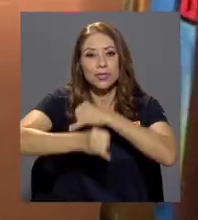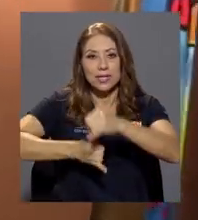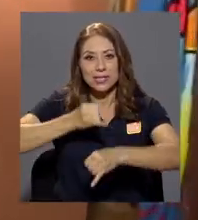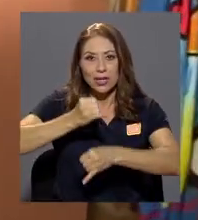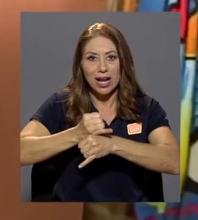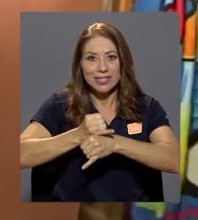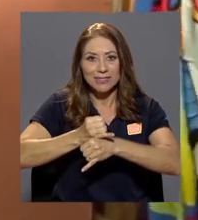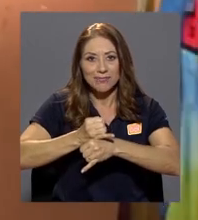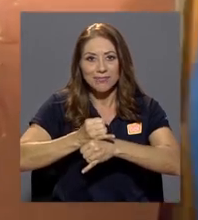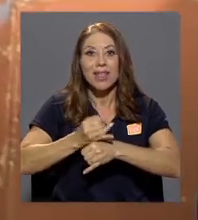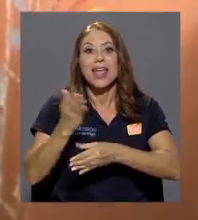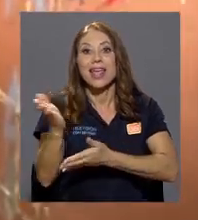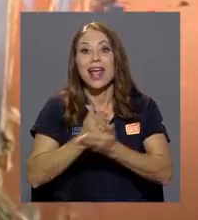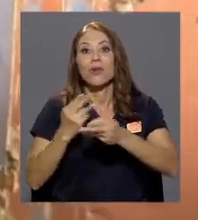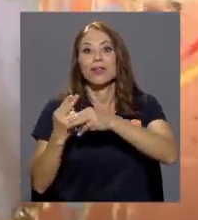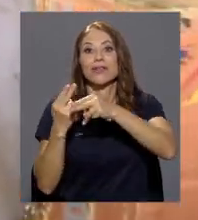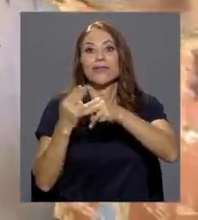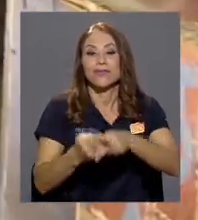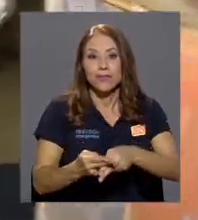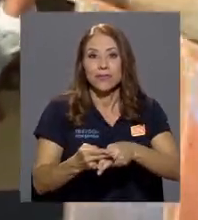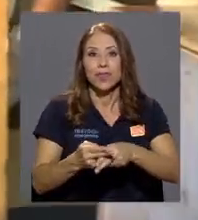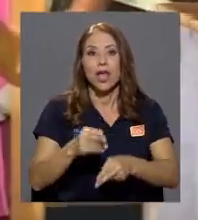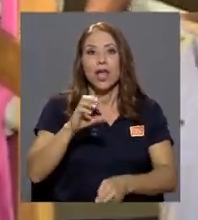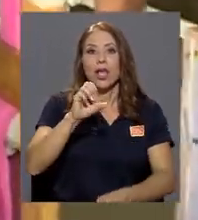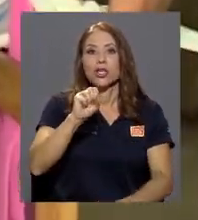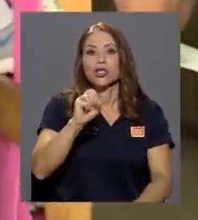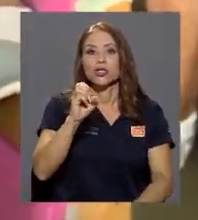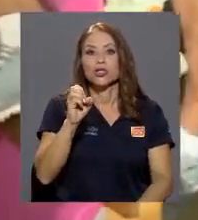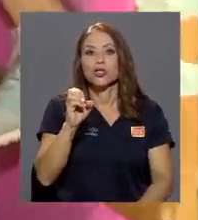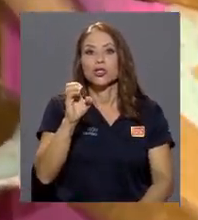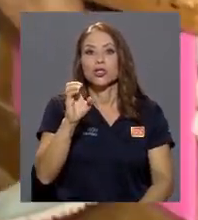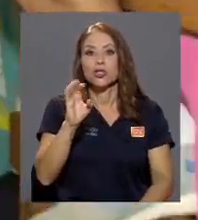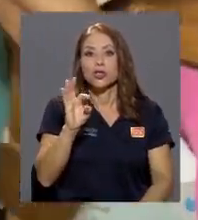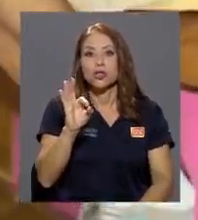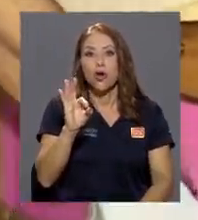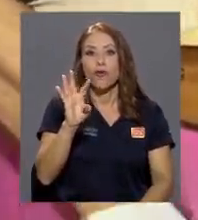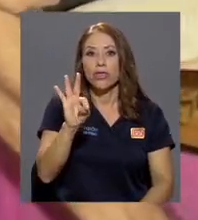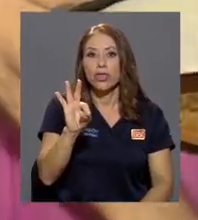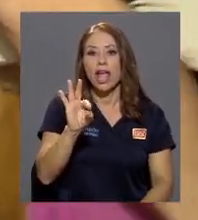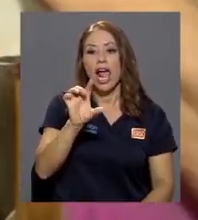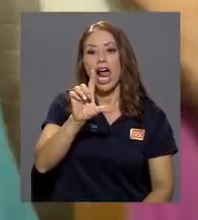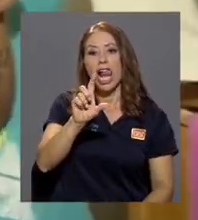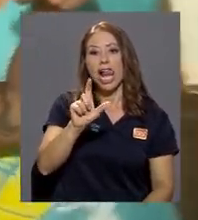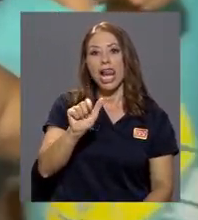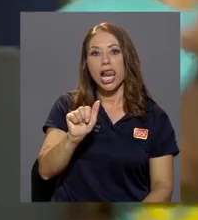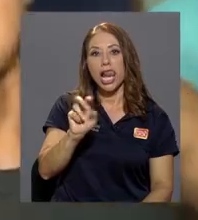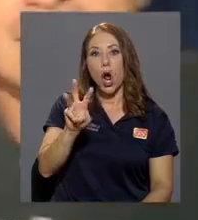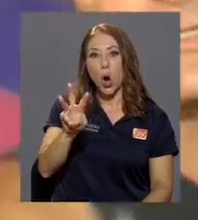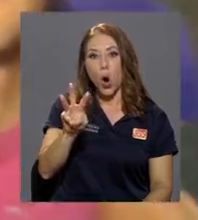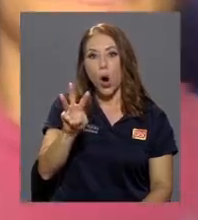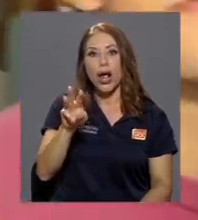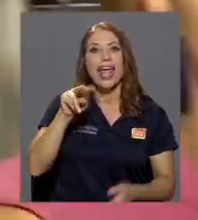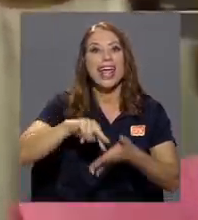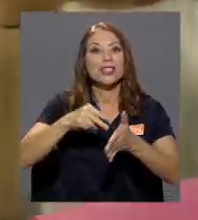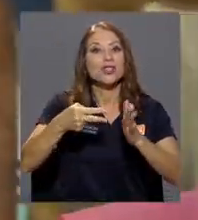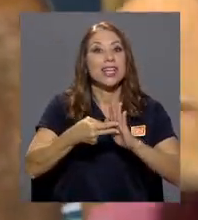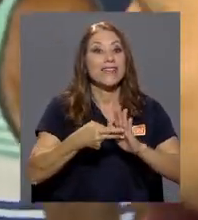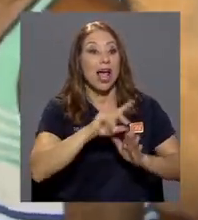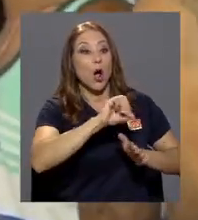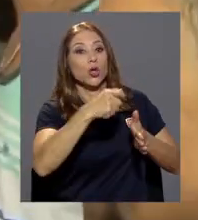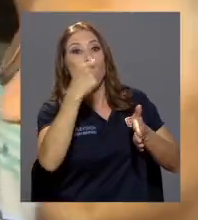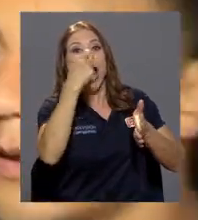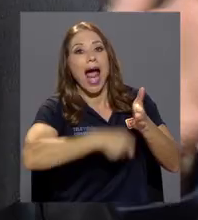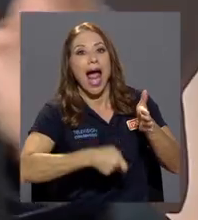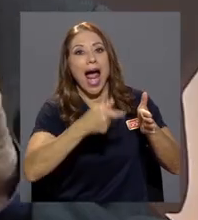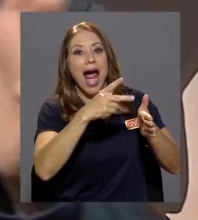en lo que se denomina por ejemplo un mecanismo de soft law el mecanismo de soft lo que quiere decir a diferencia del